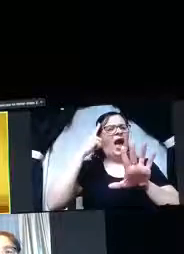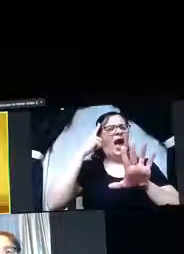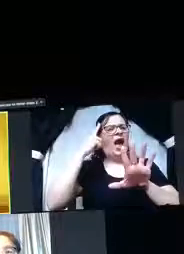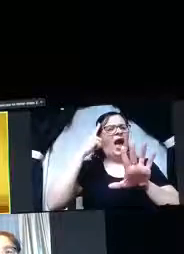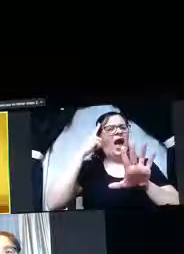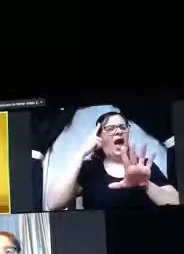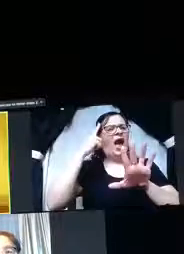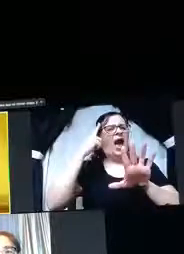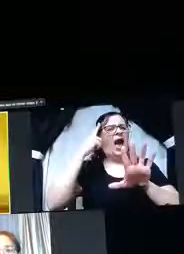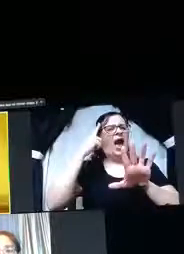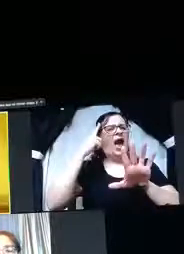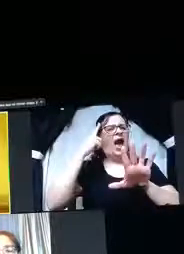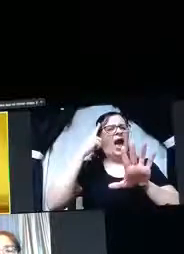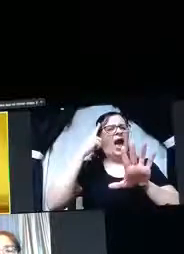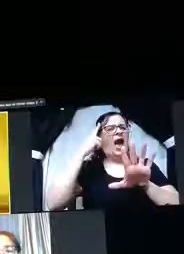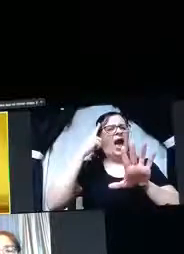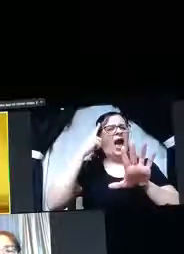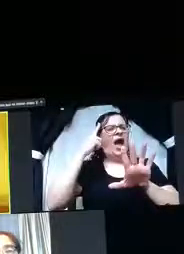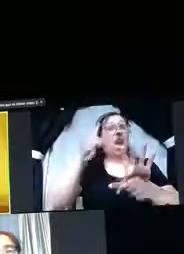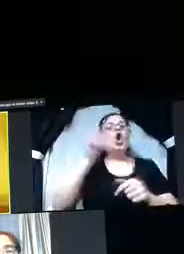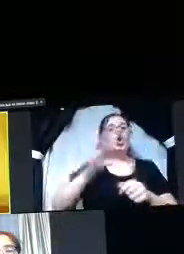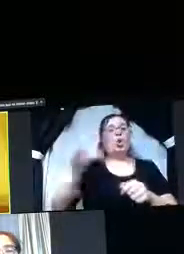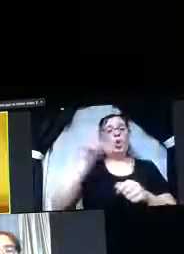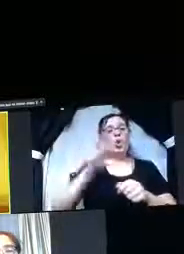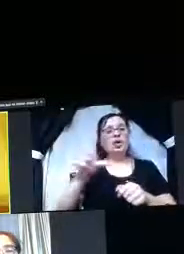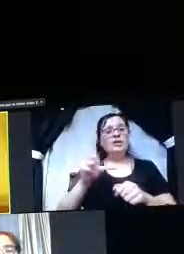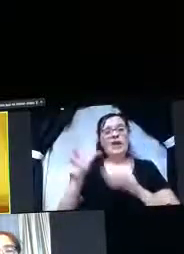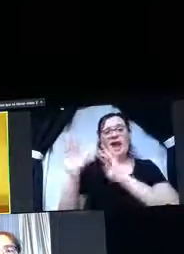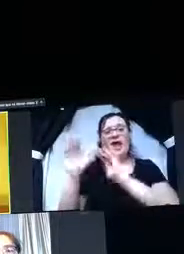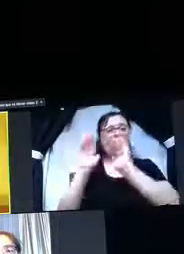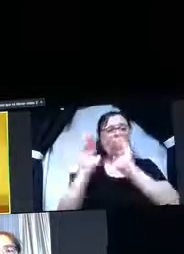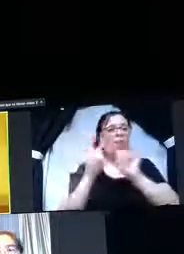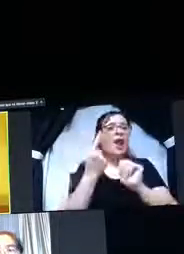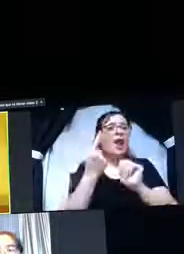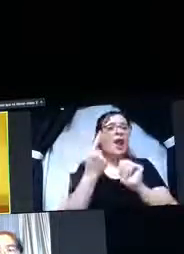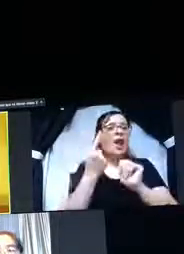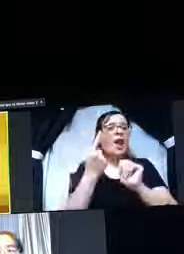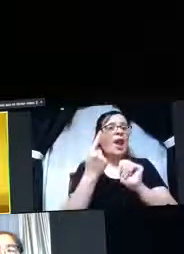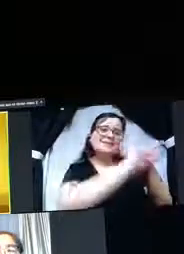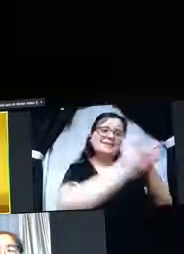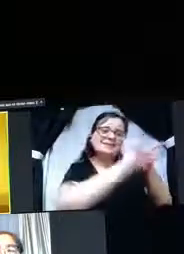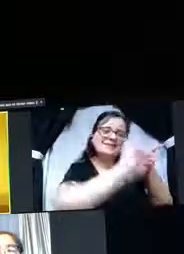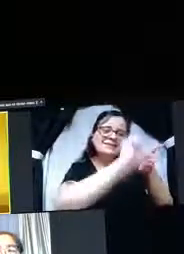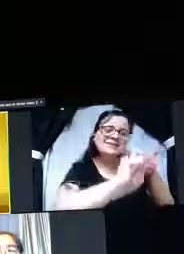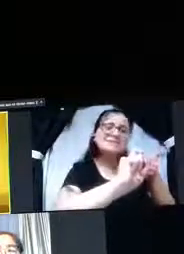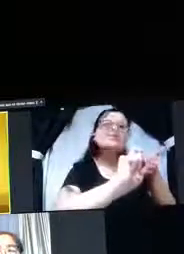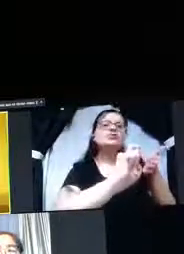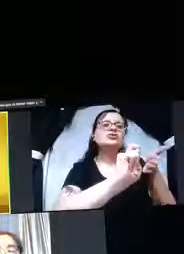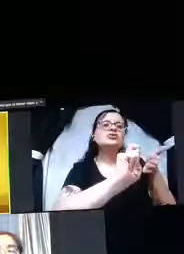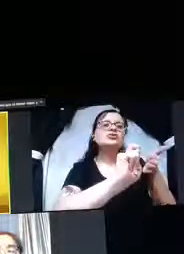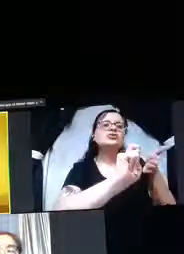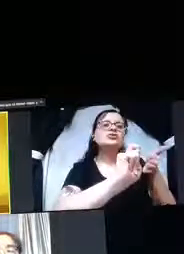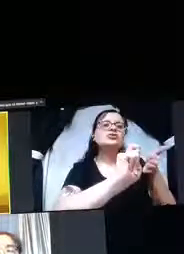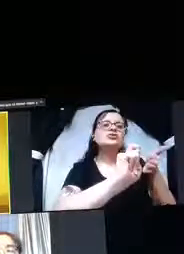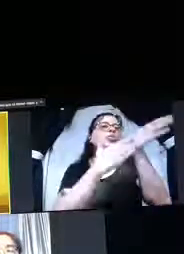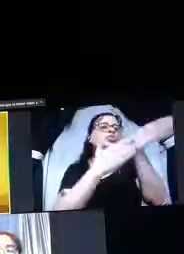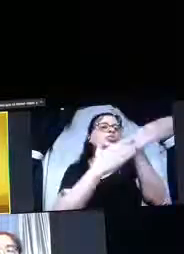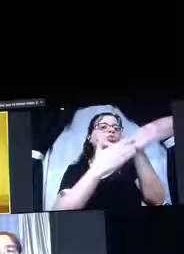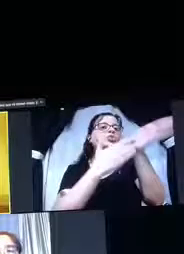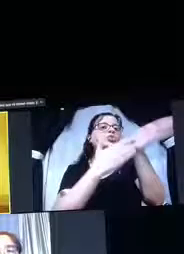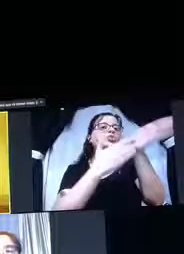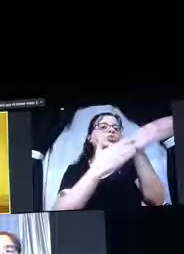de manera escrita. Vamos a ponerlo en contacto con toda esa información para